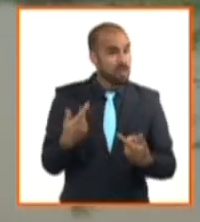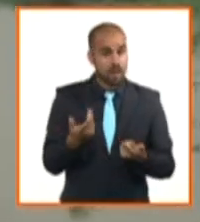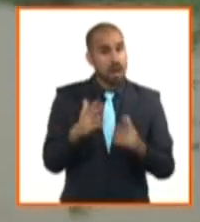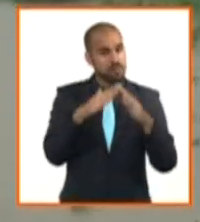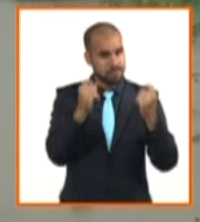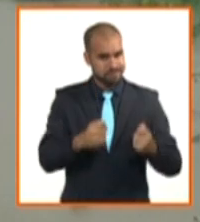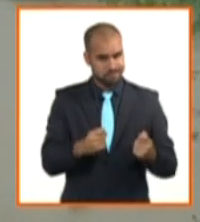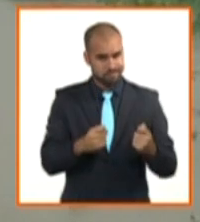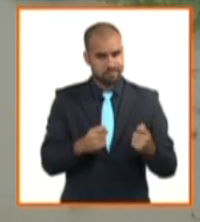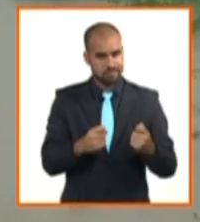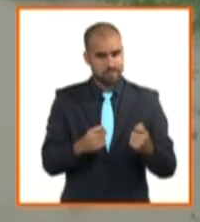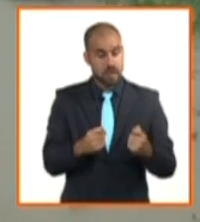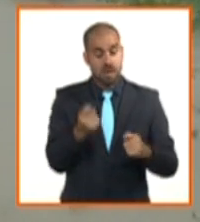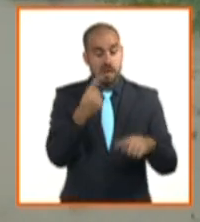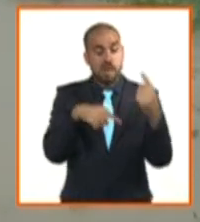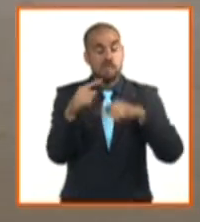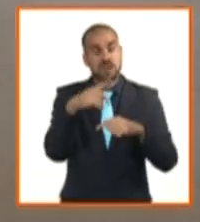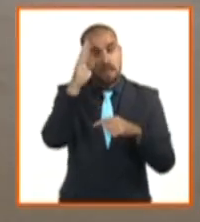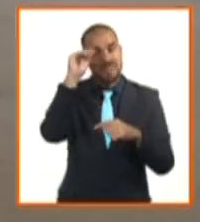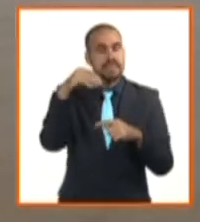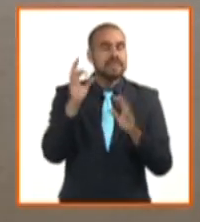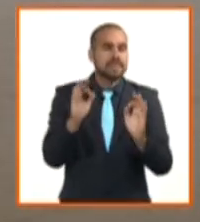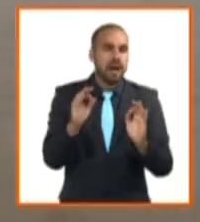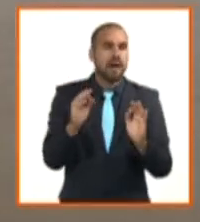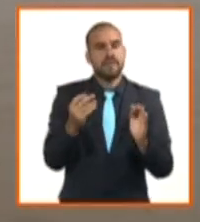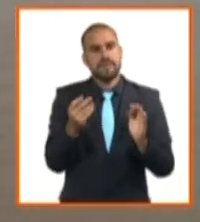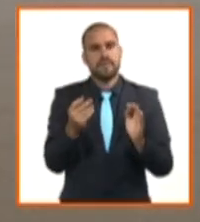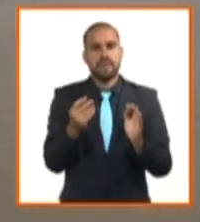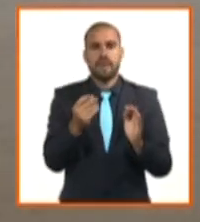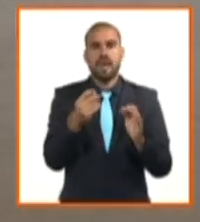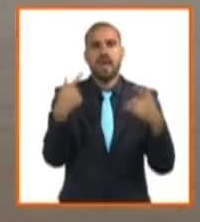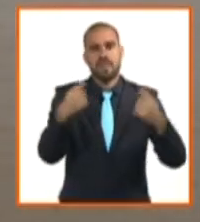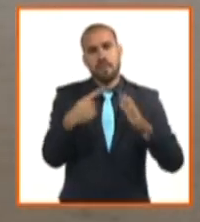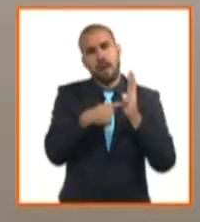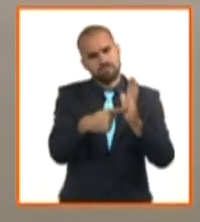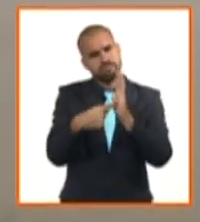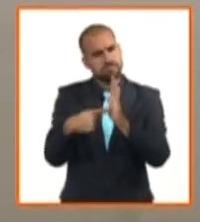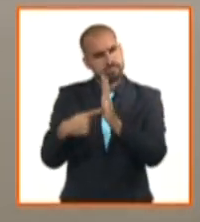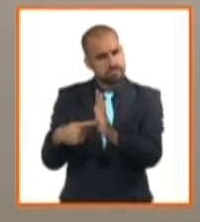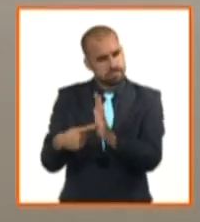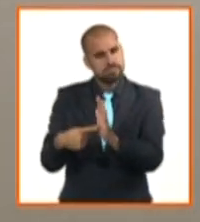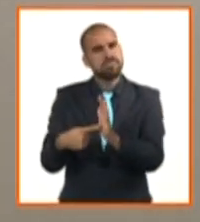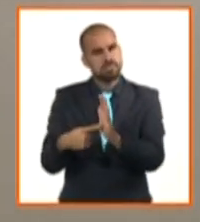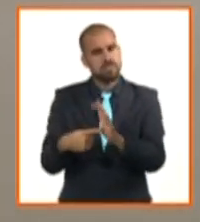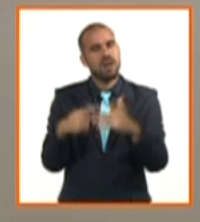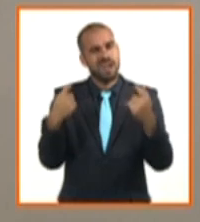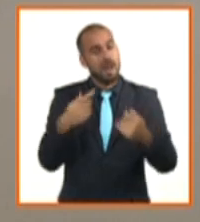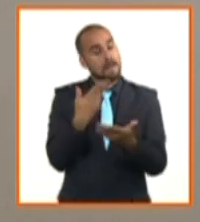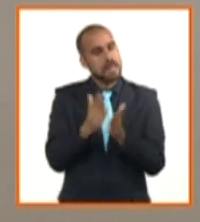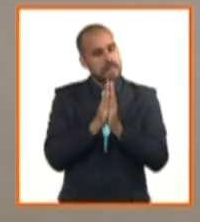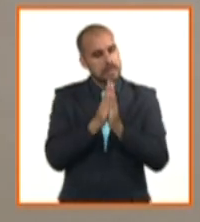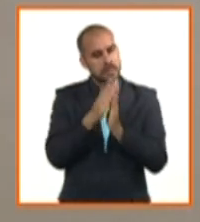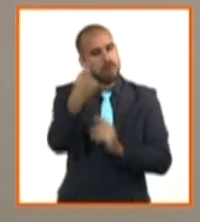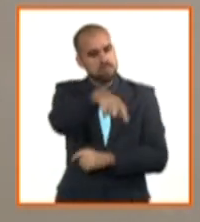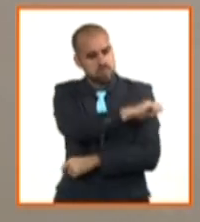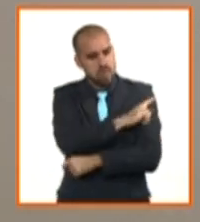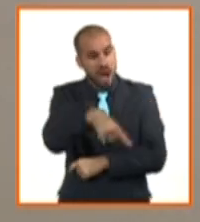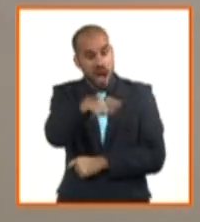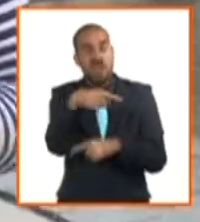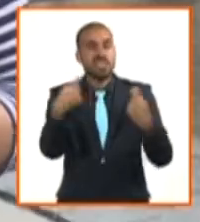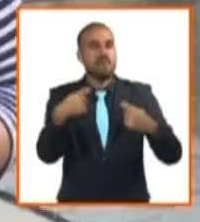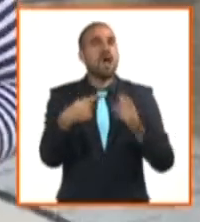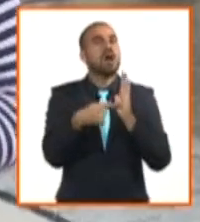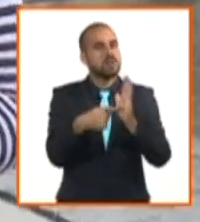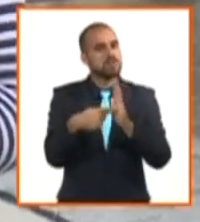pues es una de las principales disposiciones atenciones que se han pedido solicitado por parte de las autoridades de la provincia